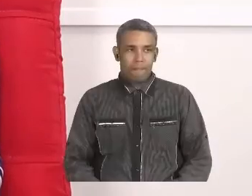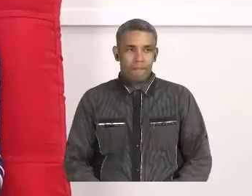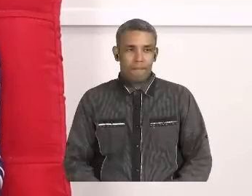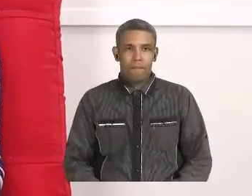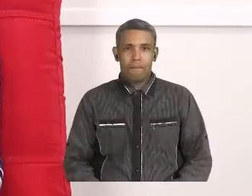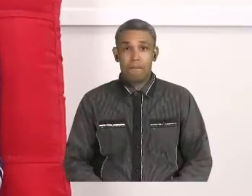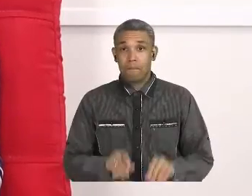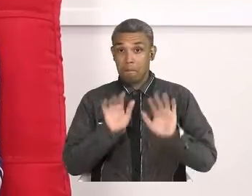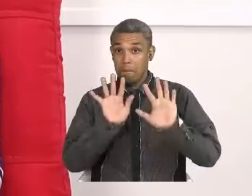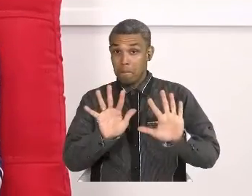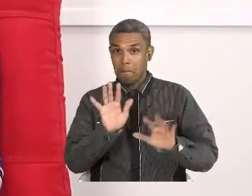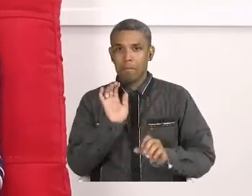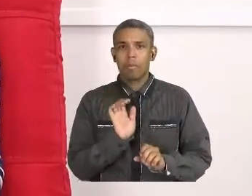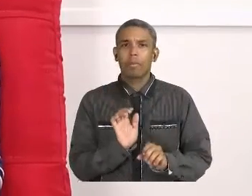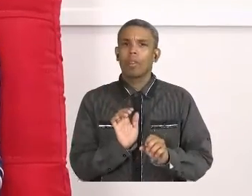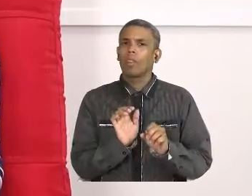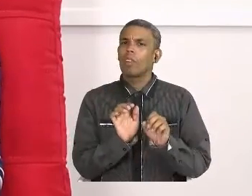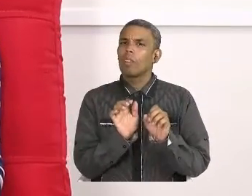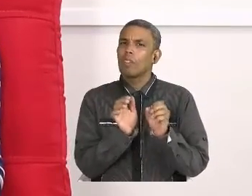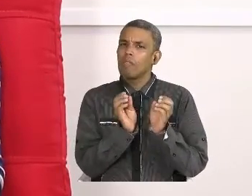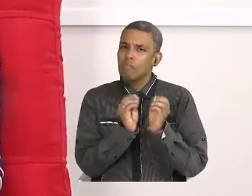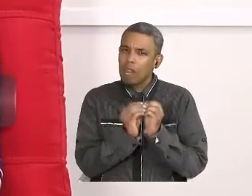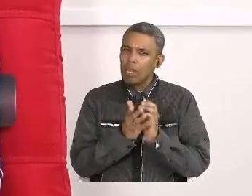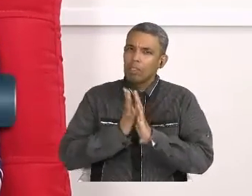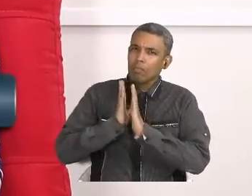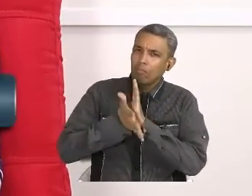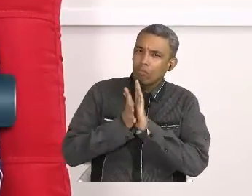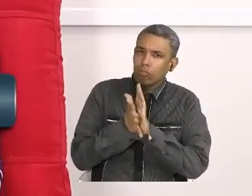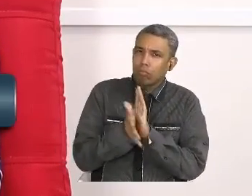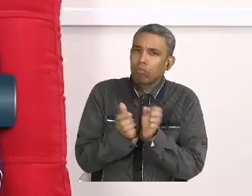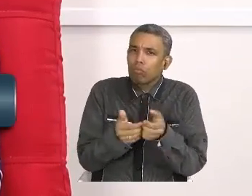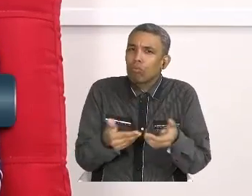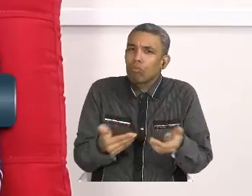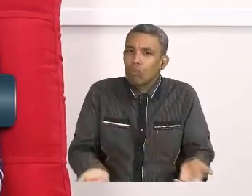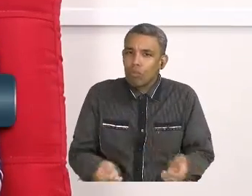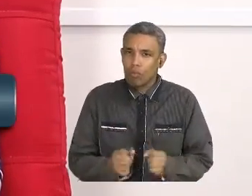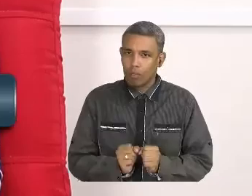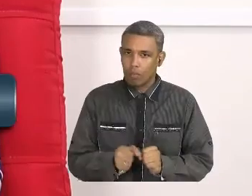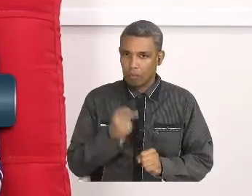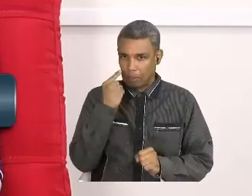ustedes estén atentos en casa y sepan de qué manera podemos conjuntamente colaborar.